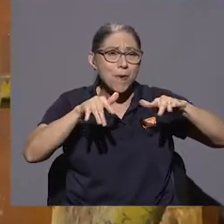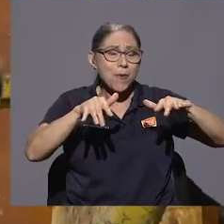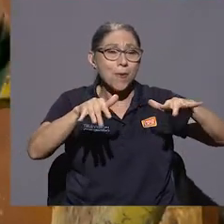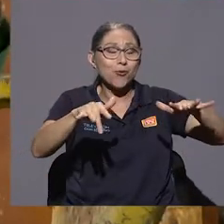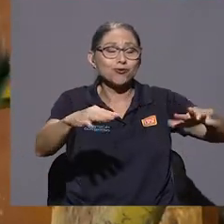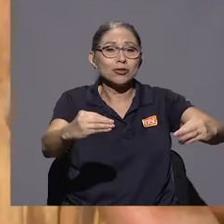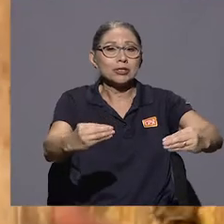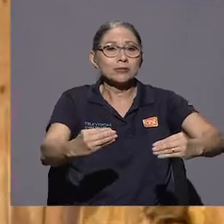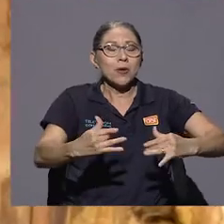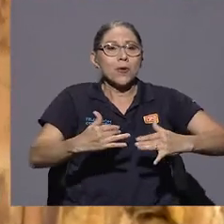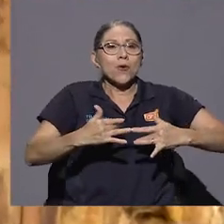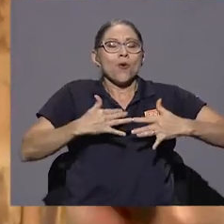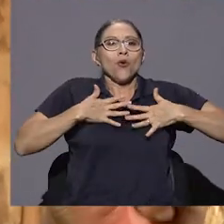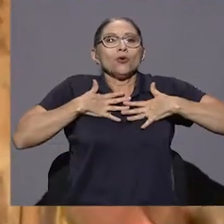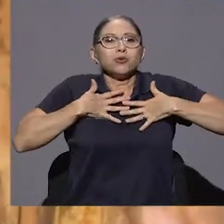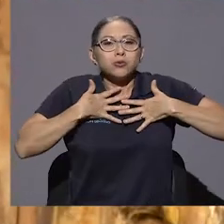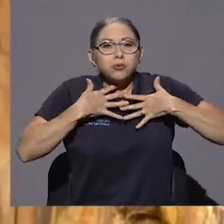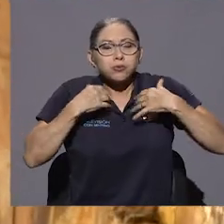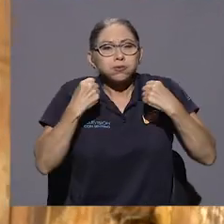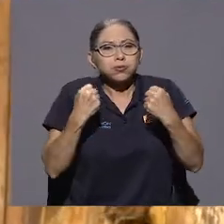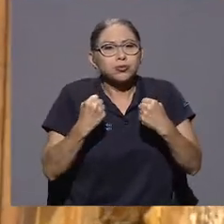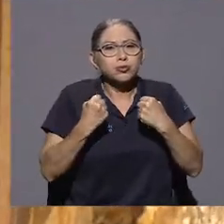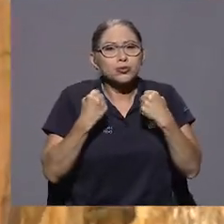Es energizante,